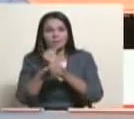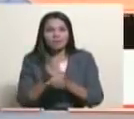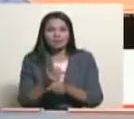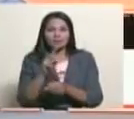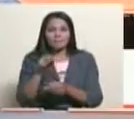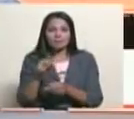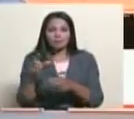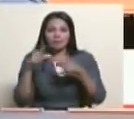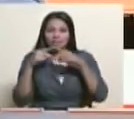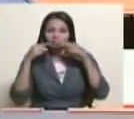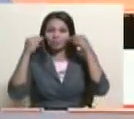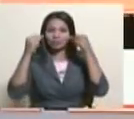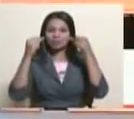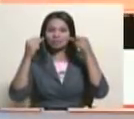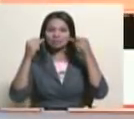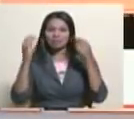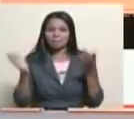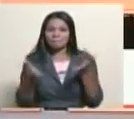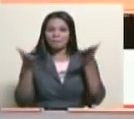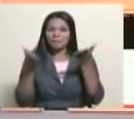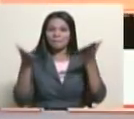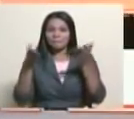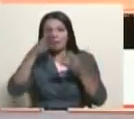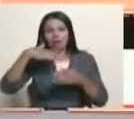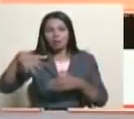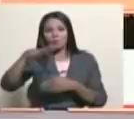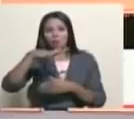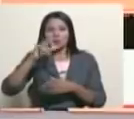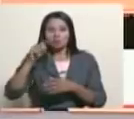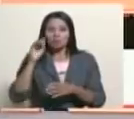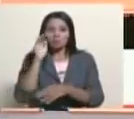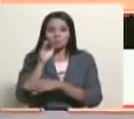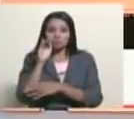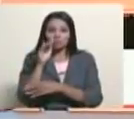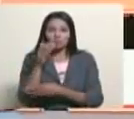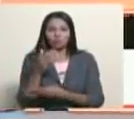una sonrisa alentadora a nuestro pueblo, mensaje de futuro.